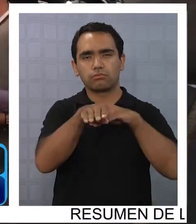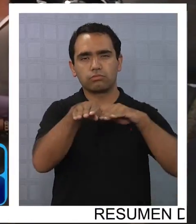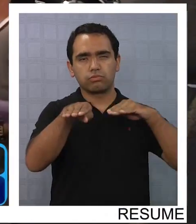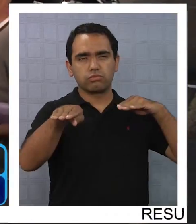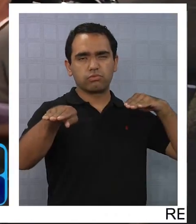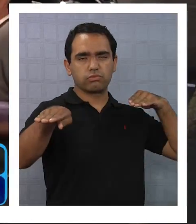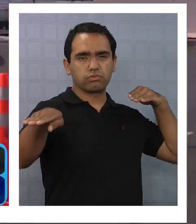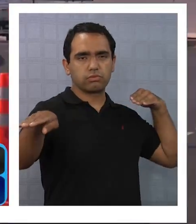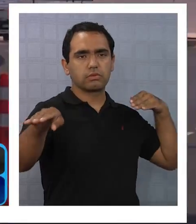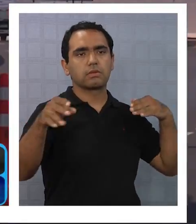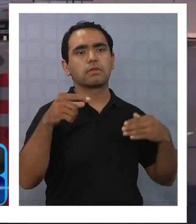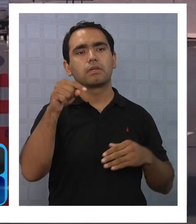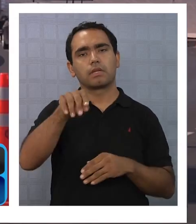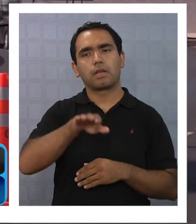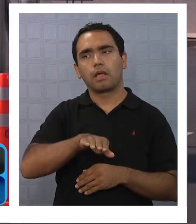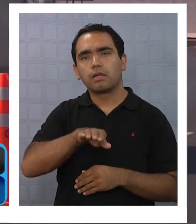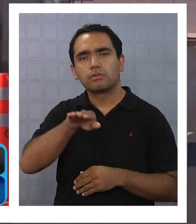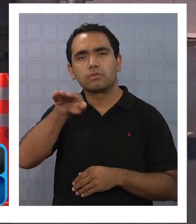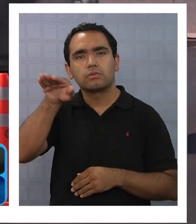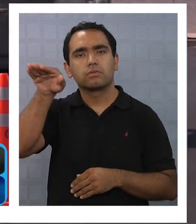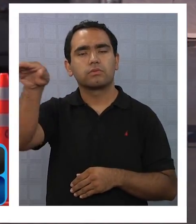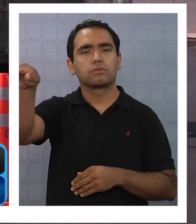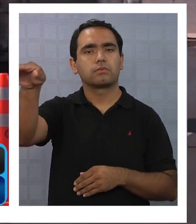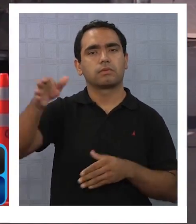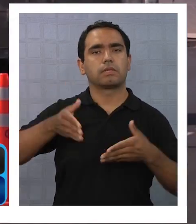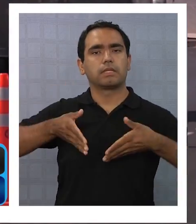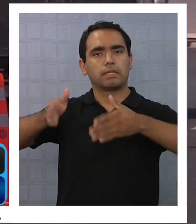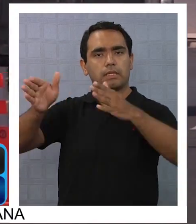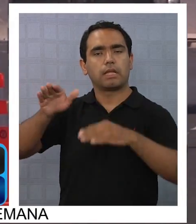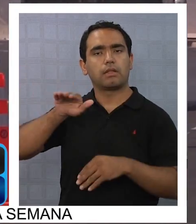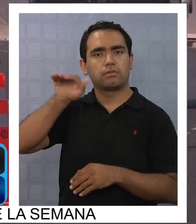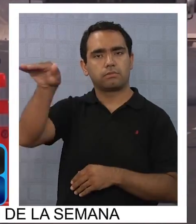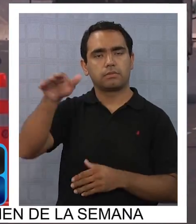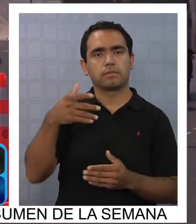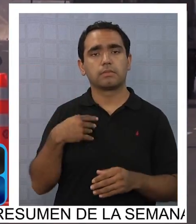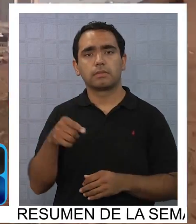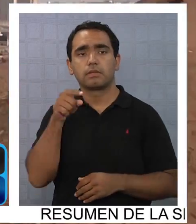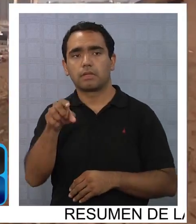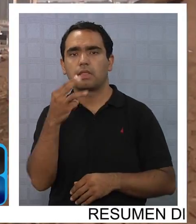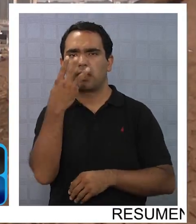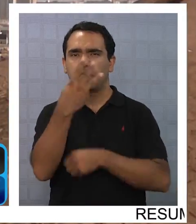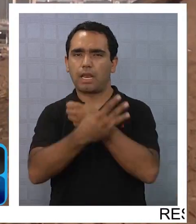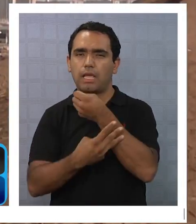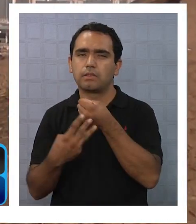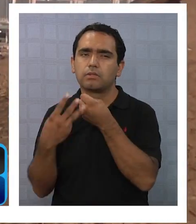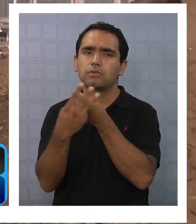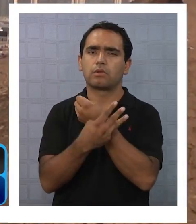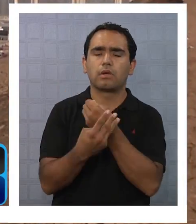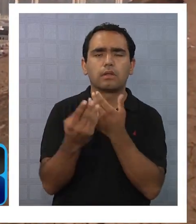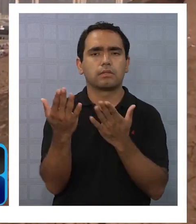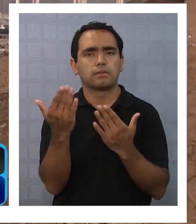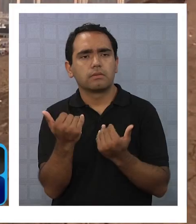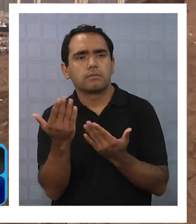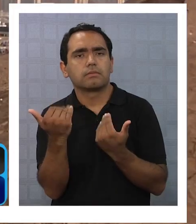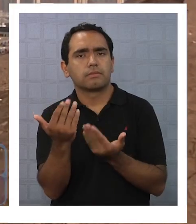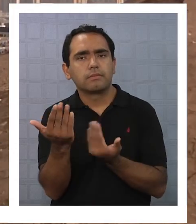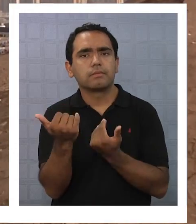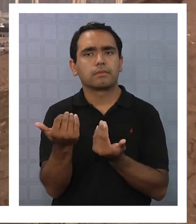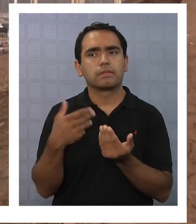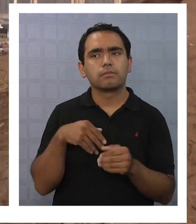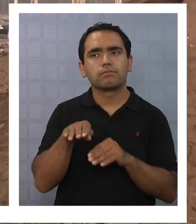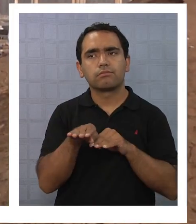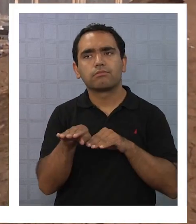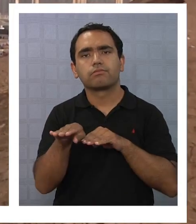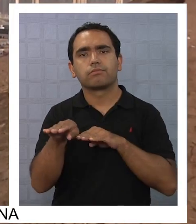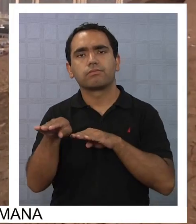vehicular que se generó en la subida de la ruta A16. Más de 3 horas tuvieron que esperar para llegar a sus